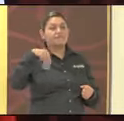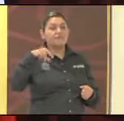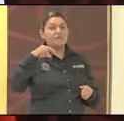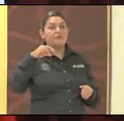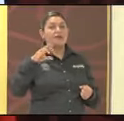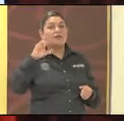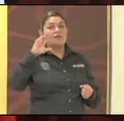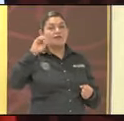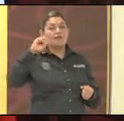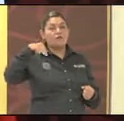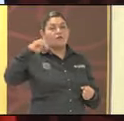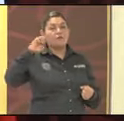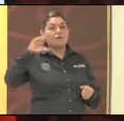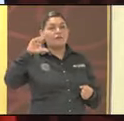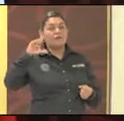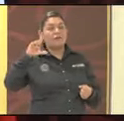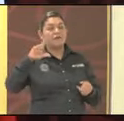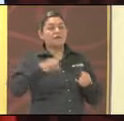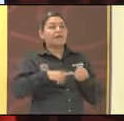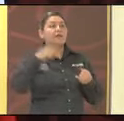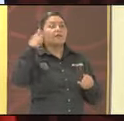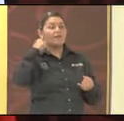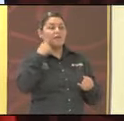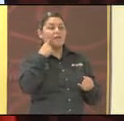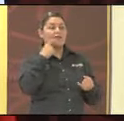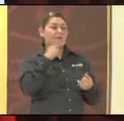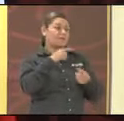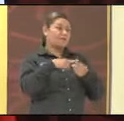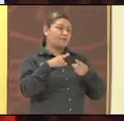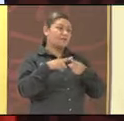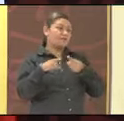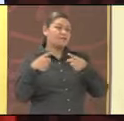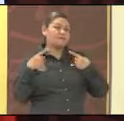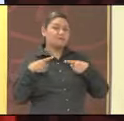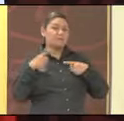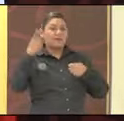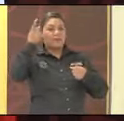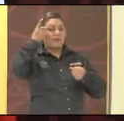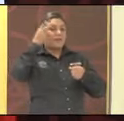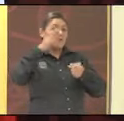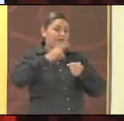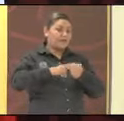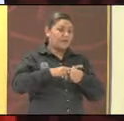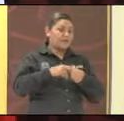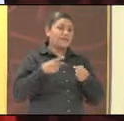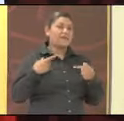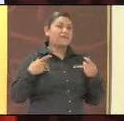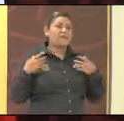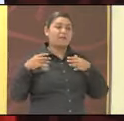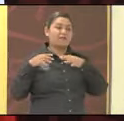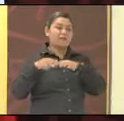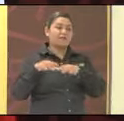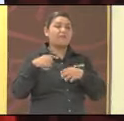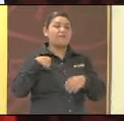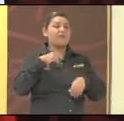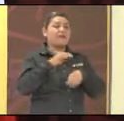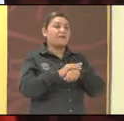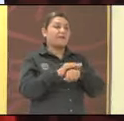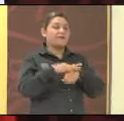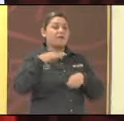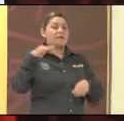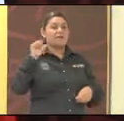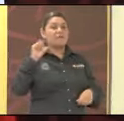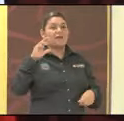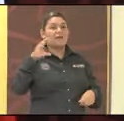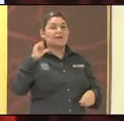Samuel Silva Saldaña, la arquitecta María Silvia Montal Botello, directora general de IMEPLAN, y también estuvo mi amigo Marcelo Abundis